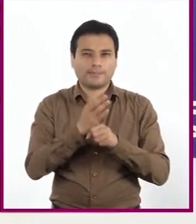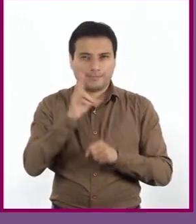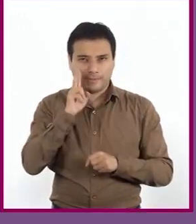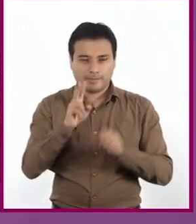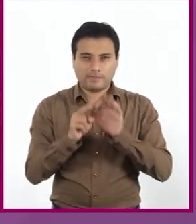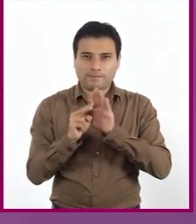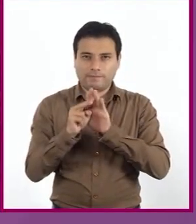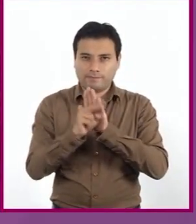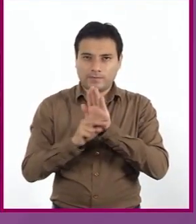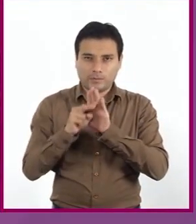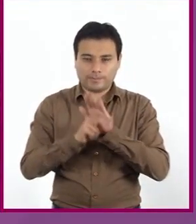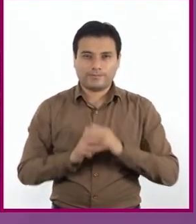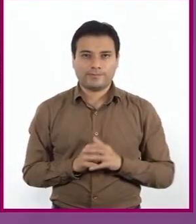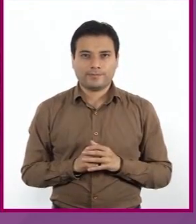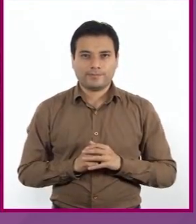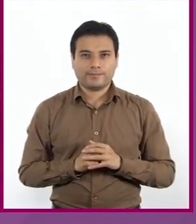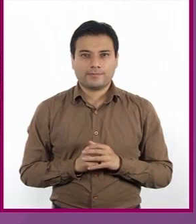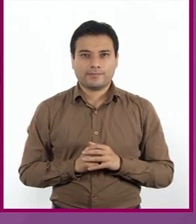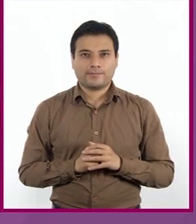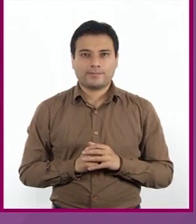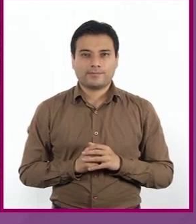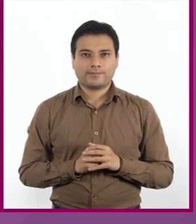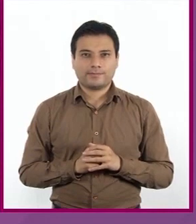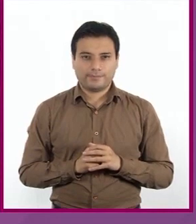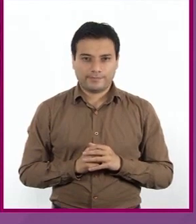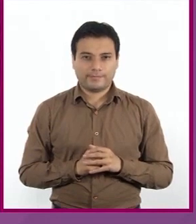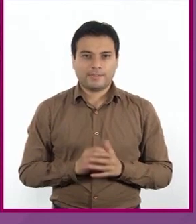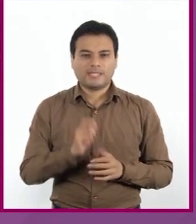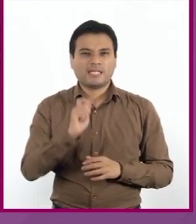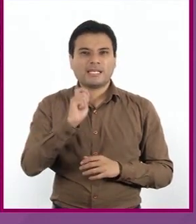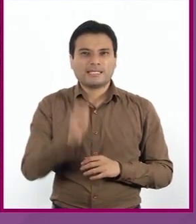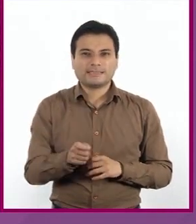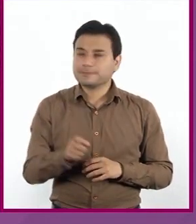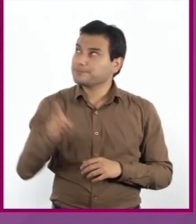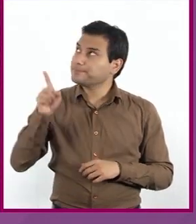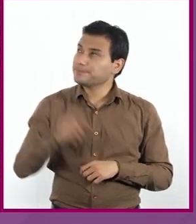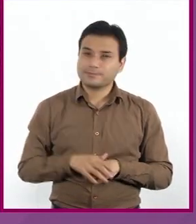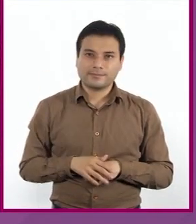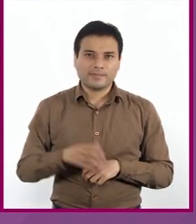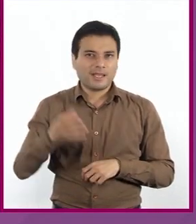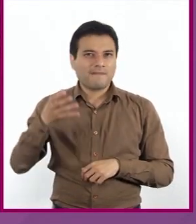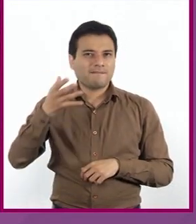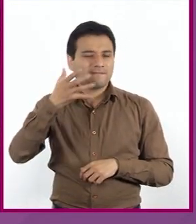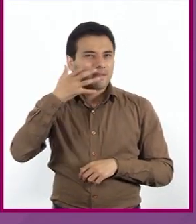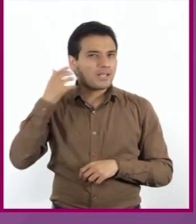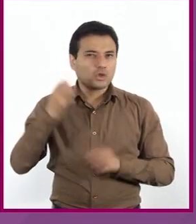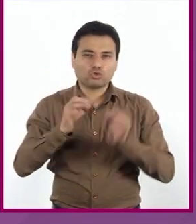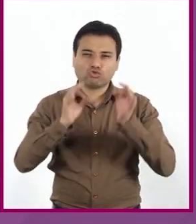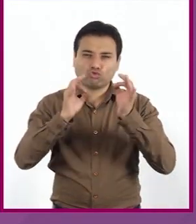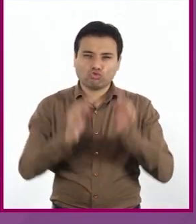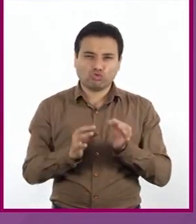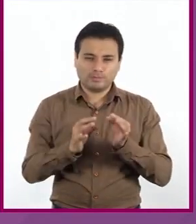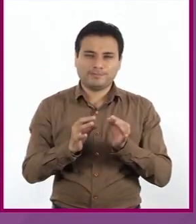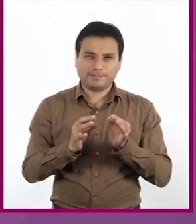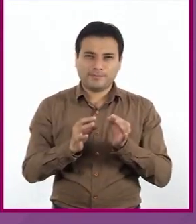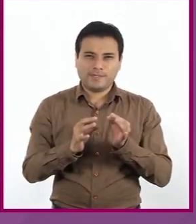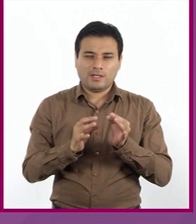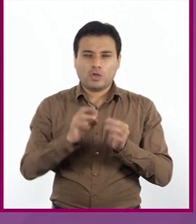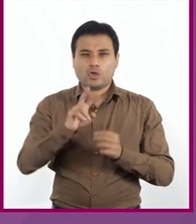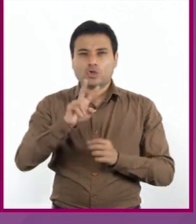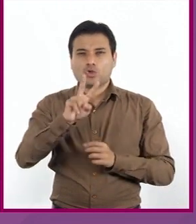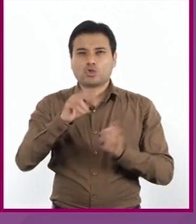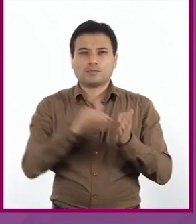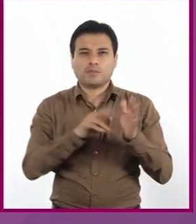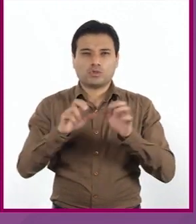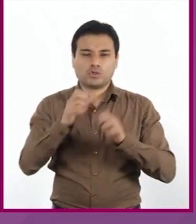video. La Tríada de Felinos, un relieve con rasgos olmecas cuya antigüedad se calcula en más de 2.800 años, es